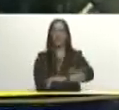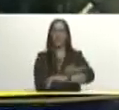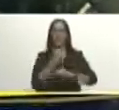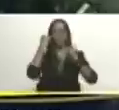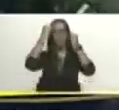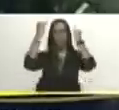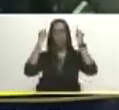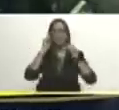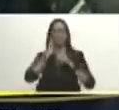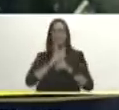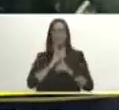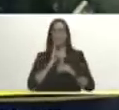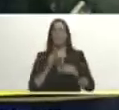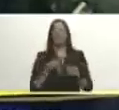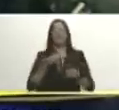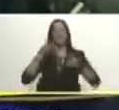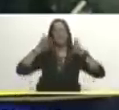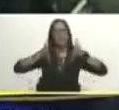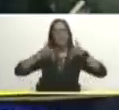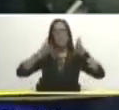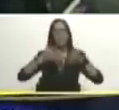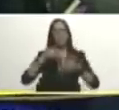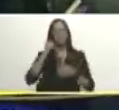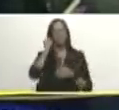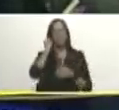bolivarianos, formando mujeres y hombres.